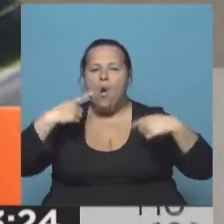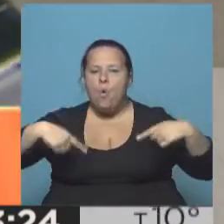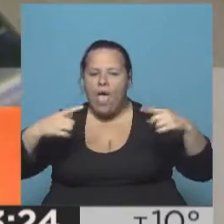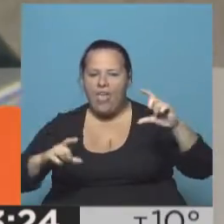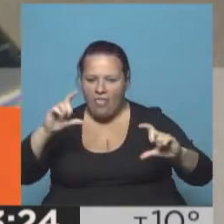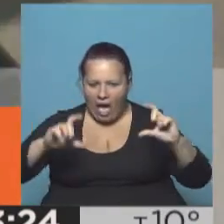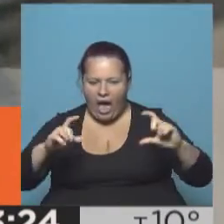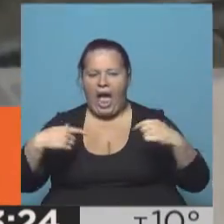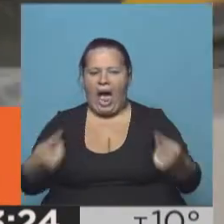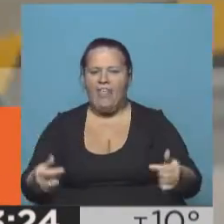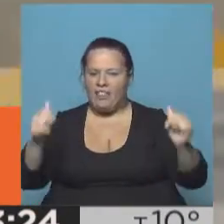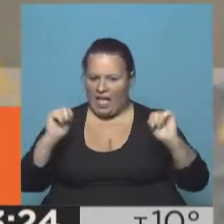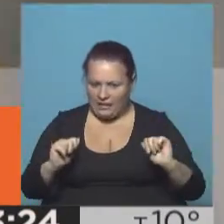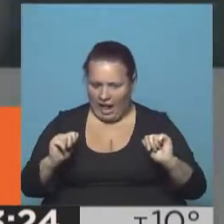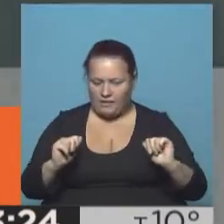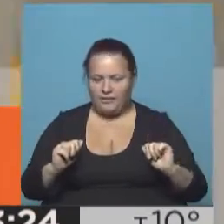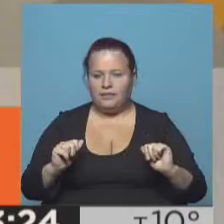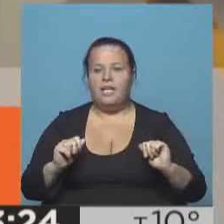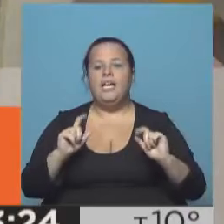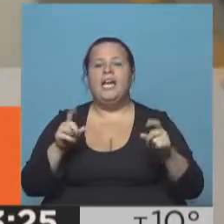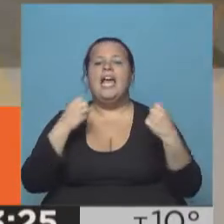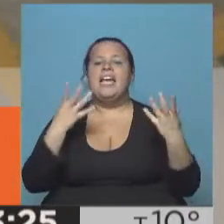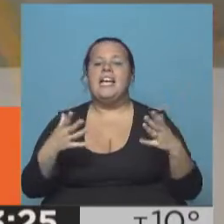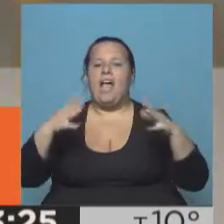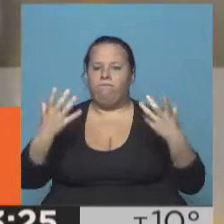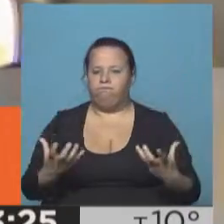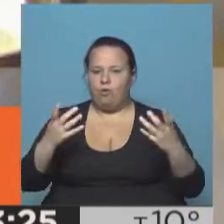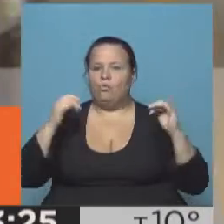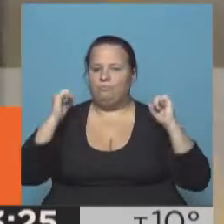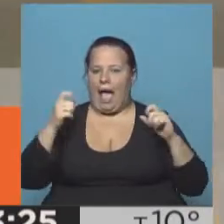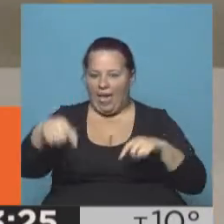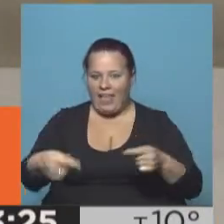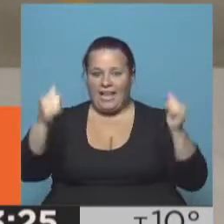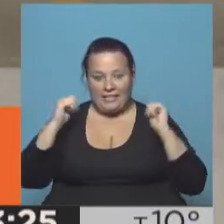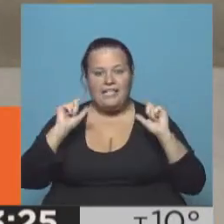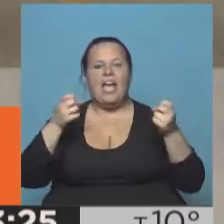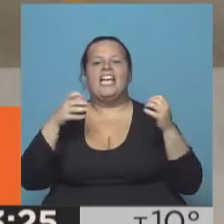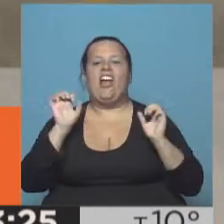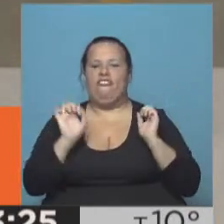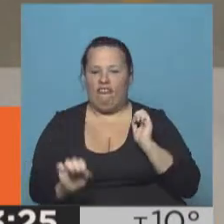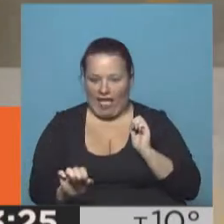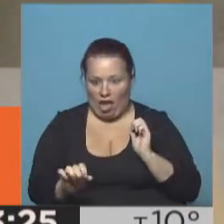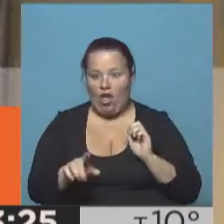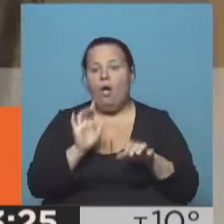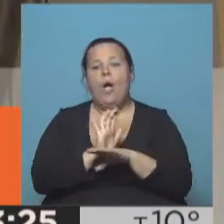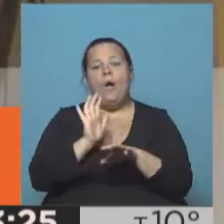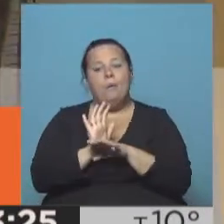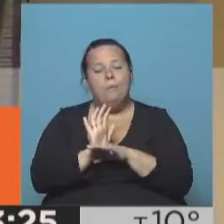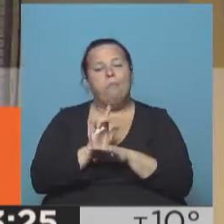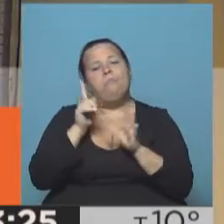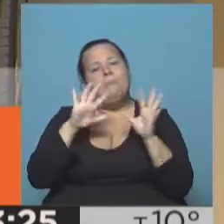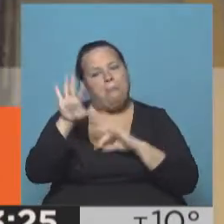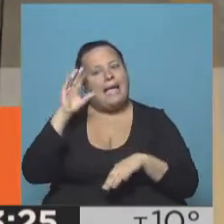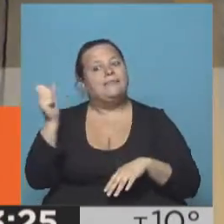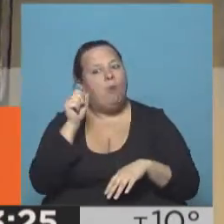ruedas delanteras y traseras el estado de las suspensiones delantera y trasera y el estado de los frenos digamos que la parte una de